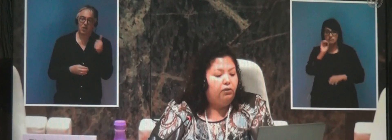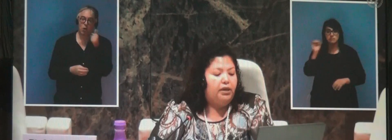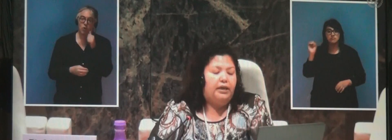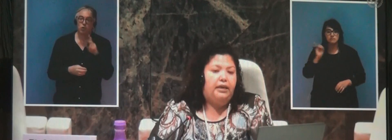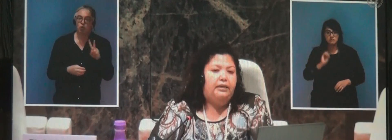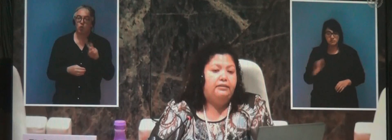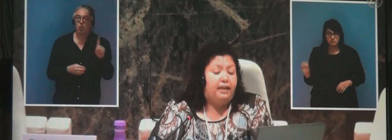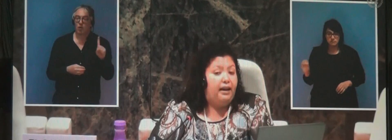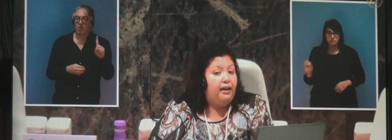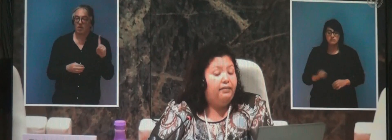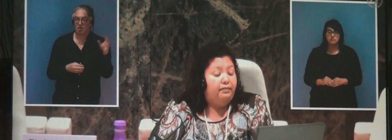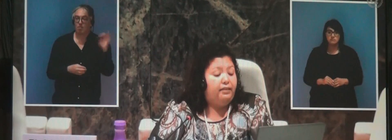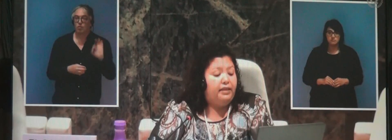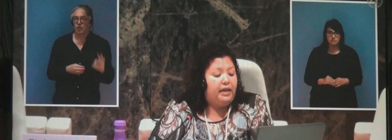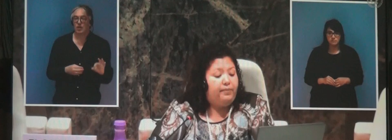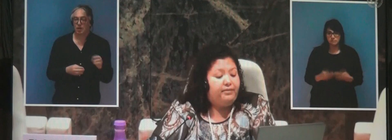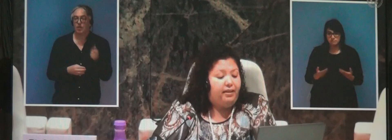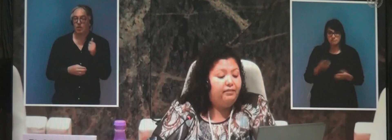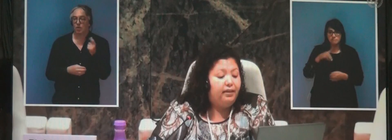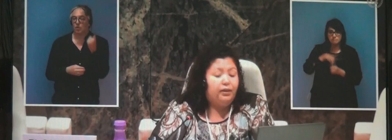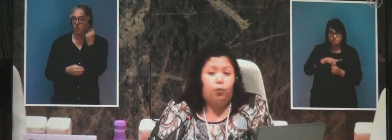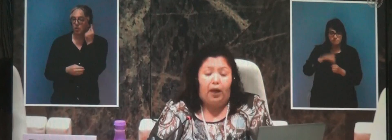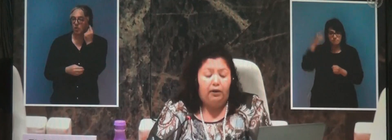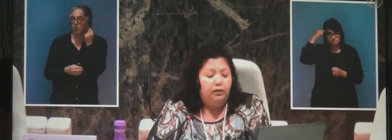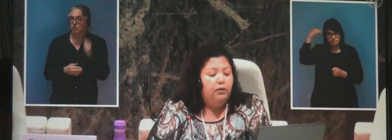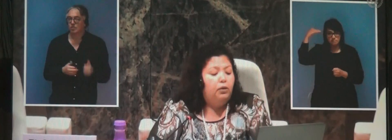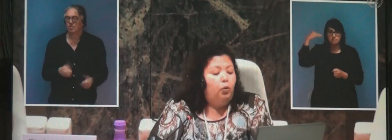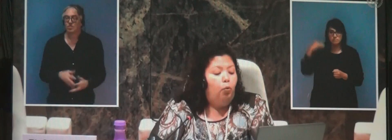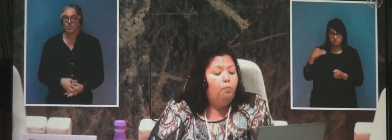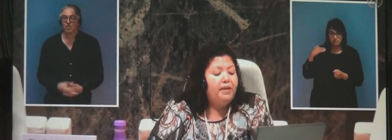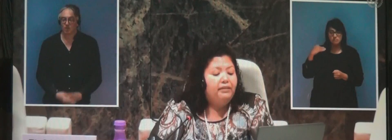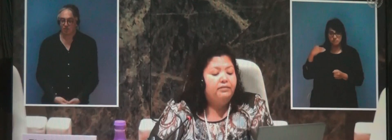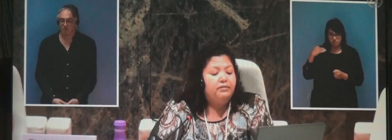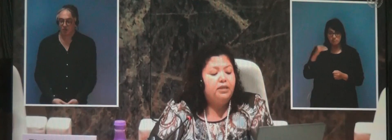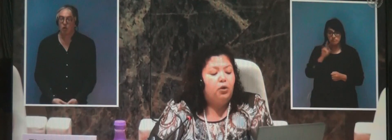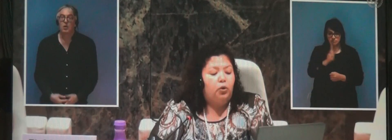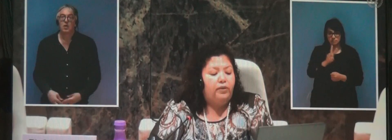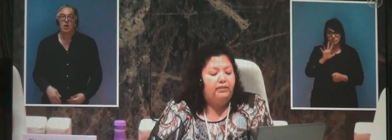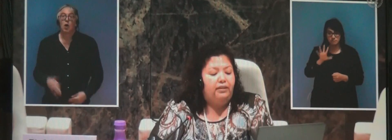35.19% está de discapacidad intelectual, un